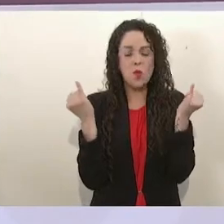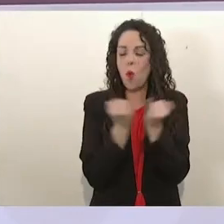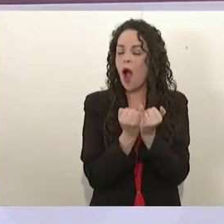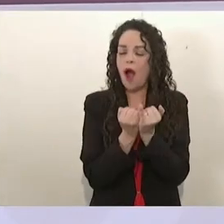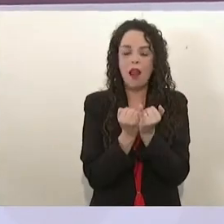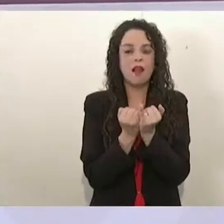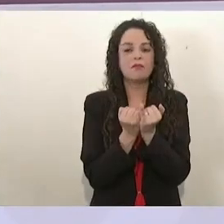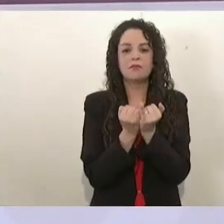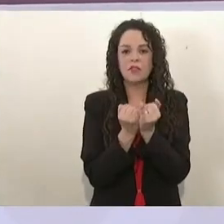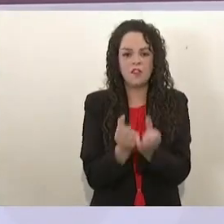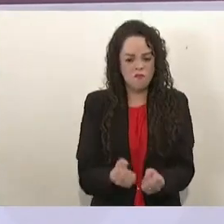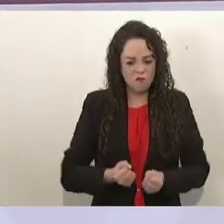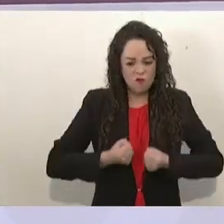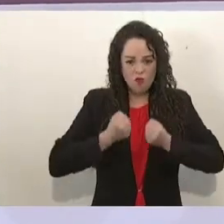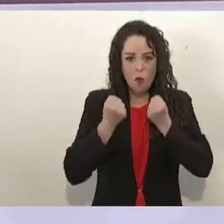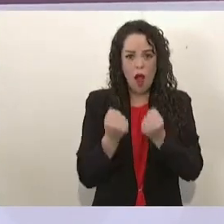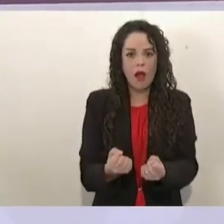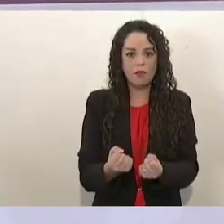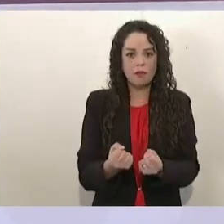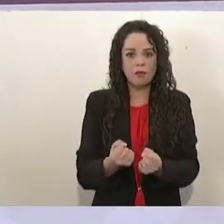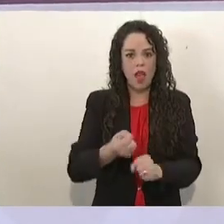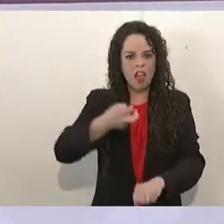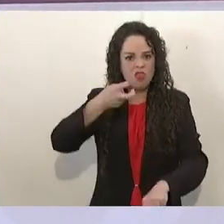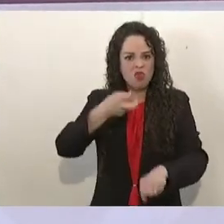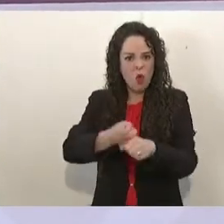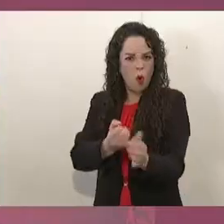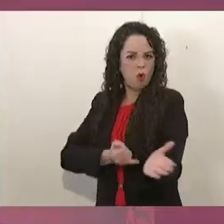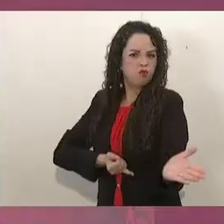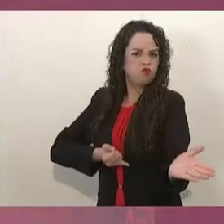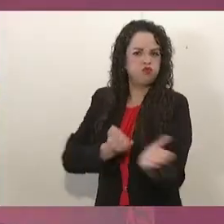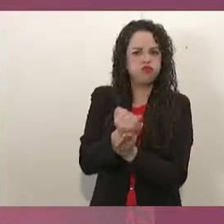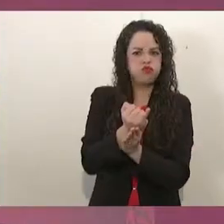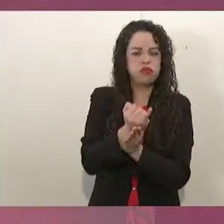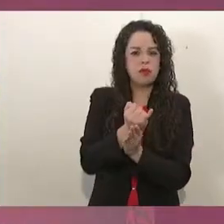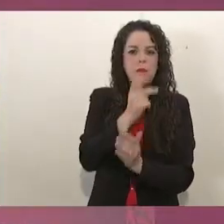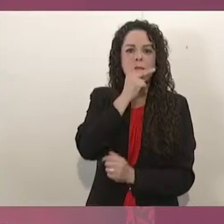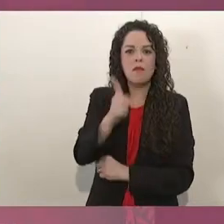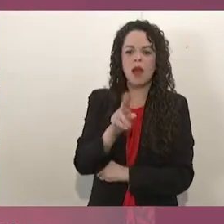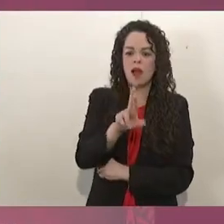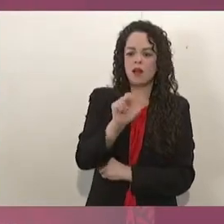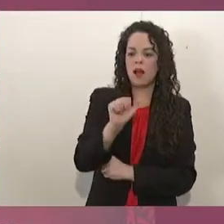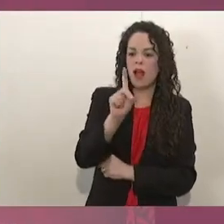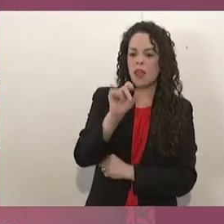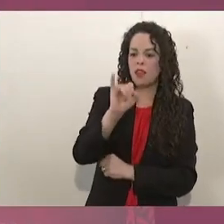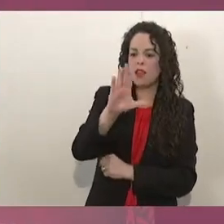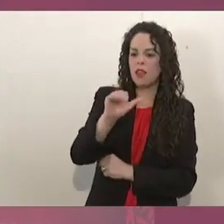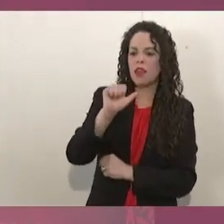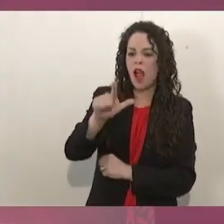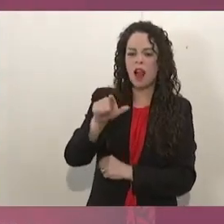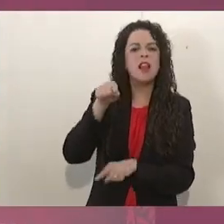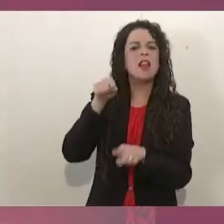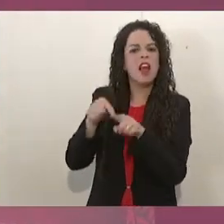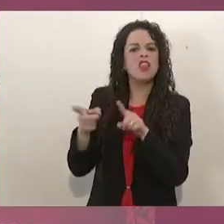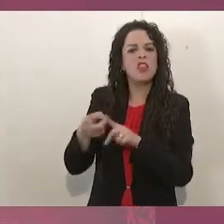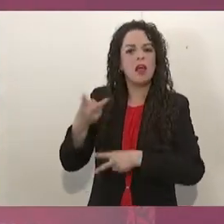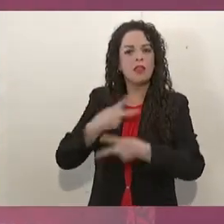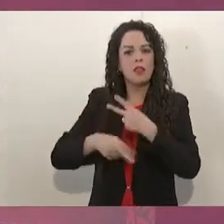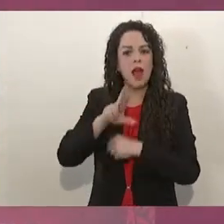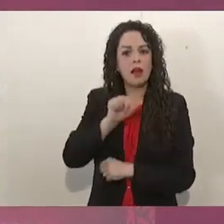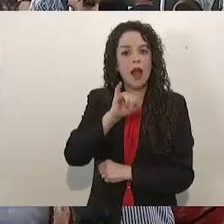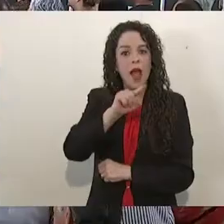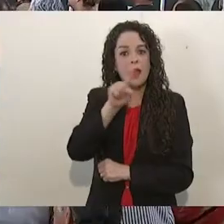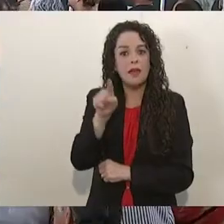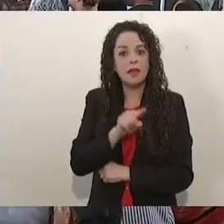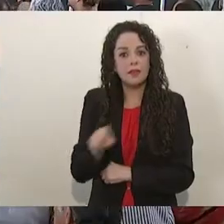transformación radical, porque la palabra radical viene de raíz y estamos arrancando